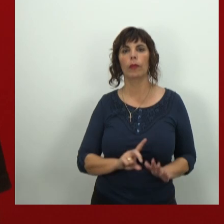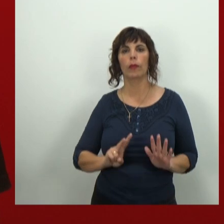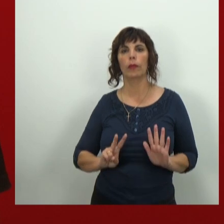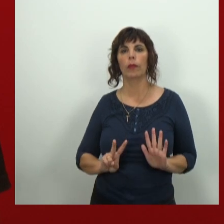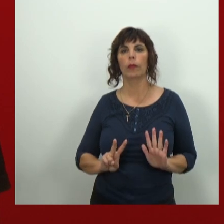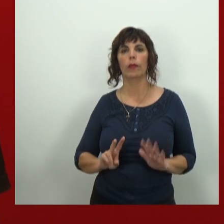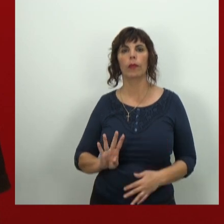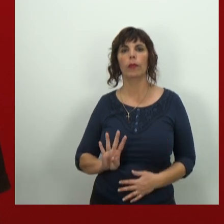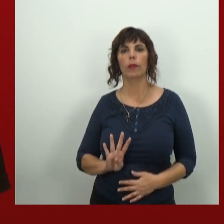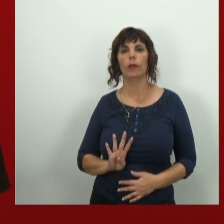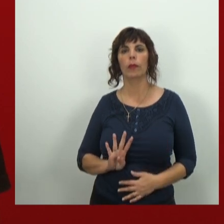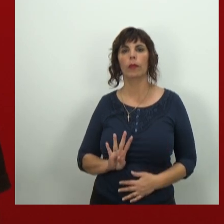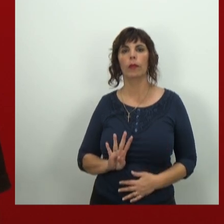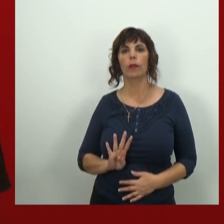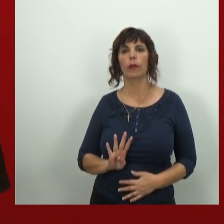629-614-174.